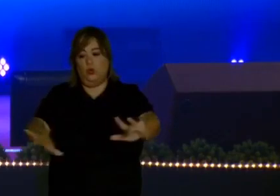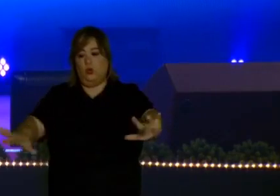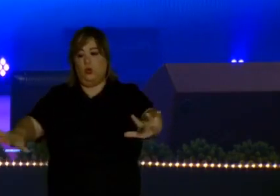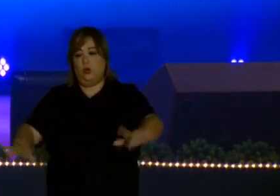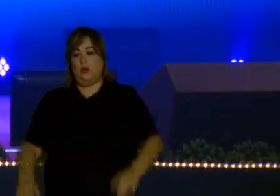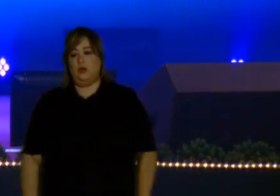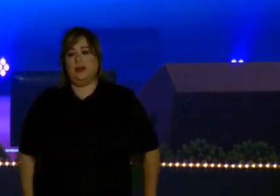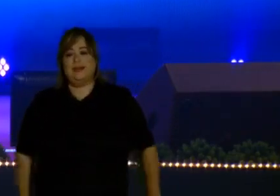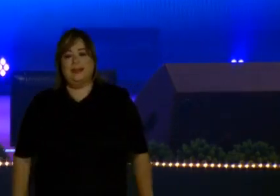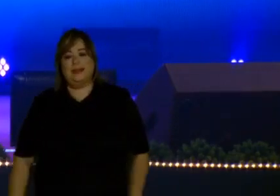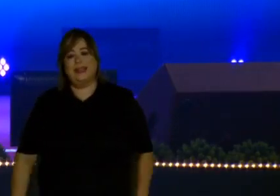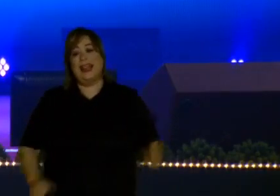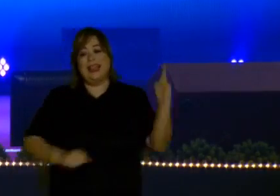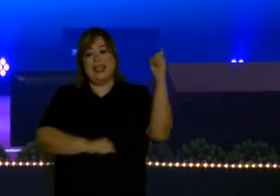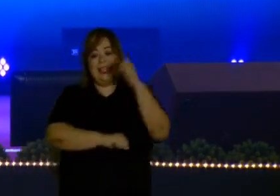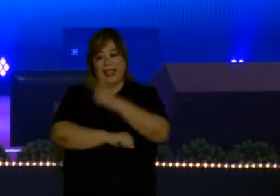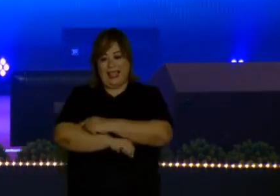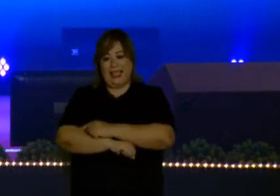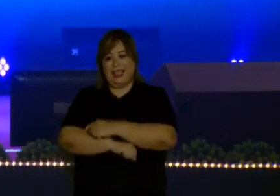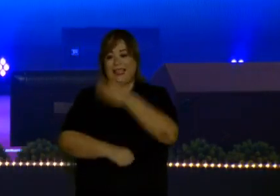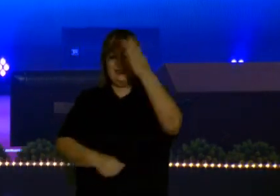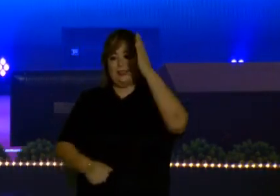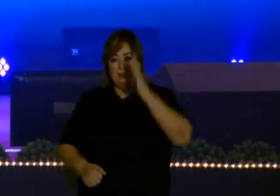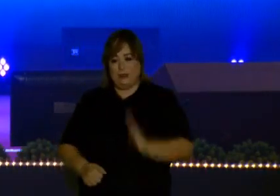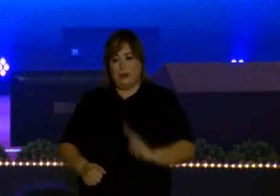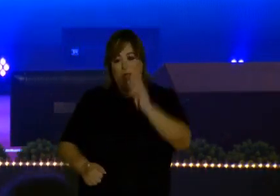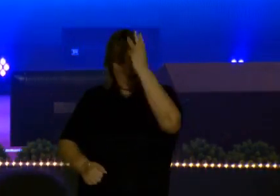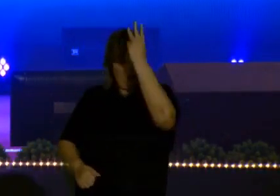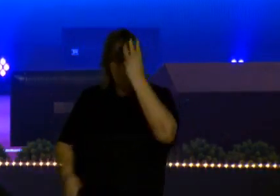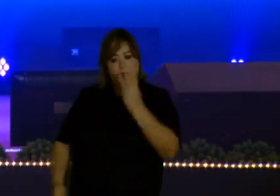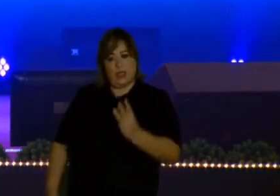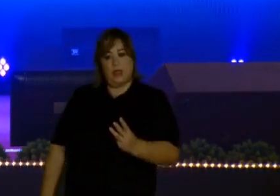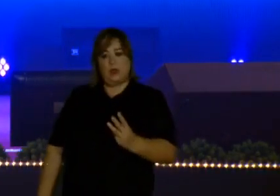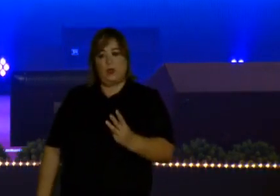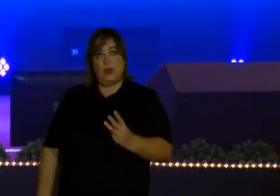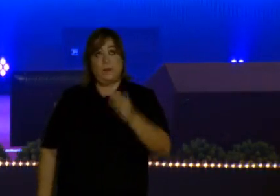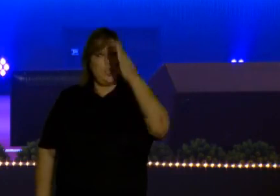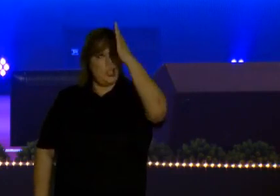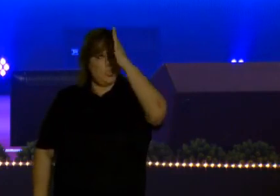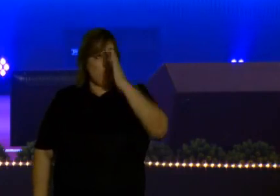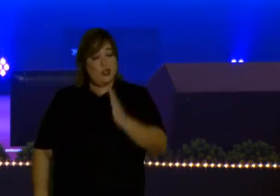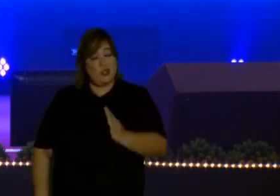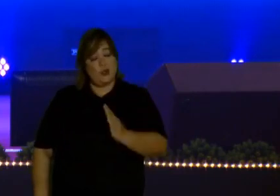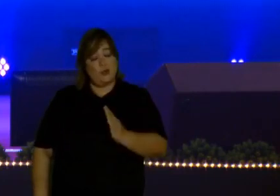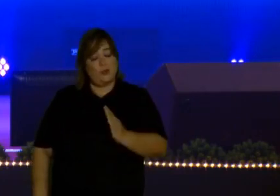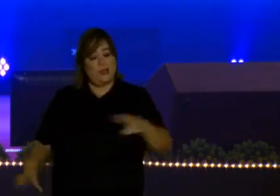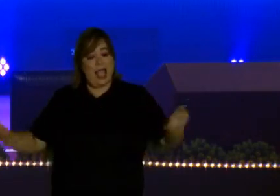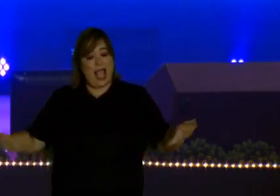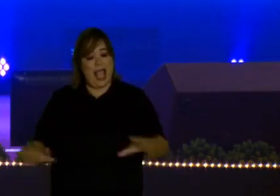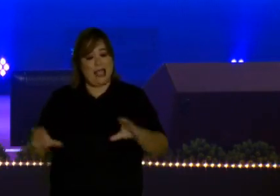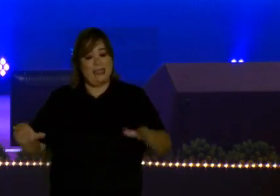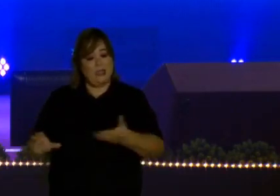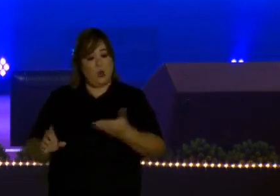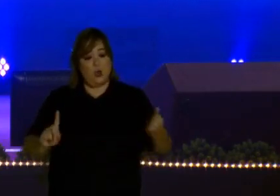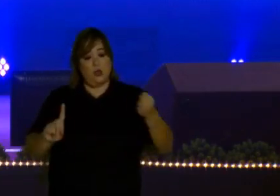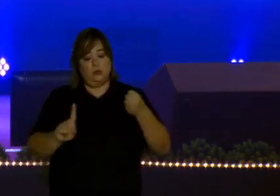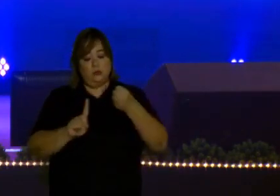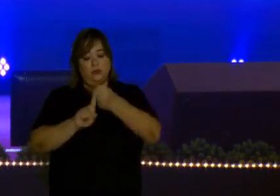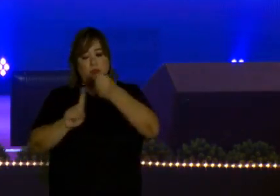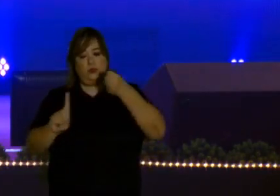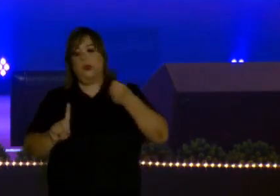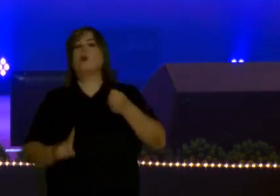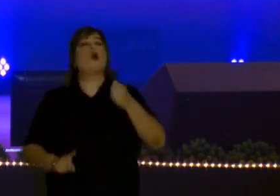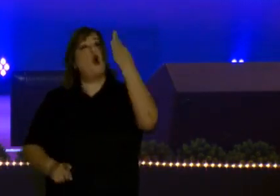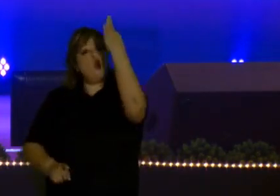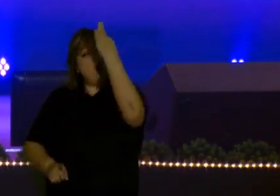es que es el día del Señor también, amén. Los miércoles y Dios está haciendo cosas impresionantes. Y los viernes ni